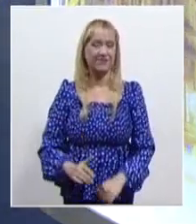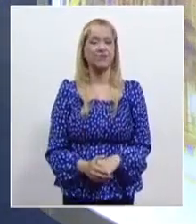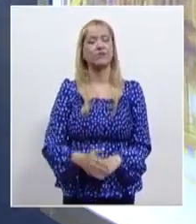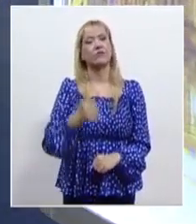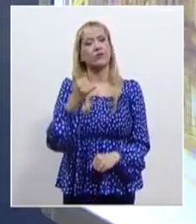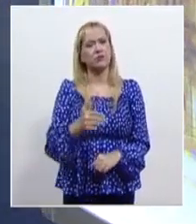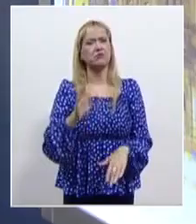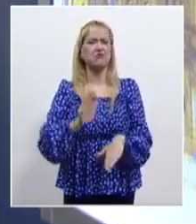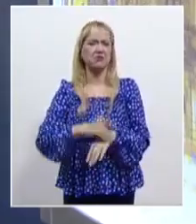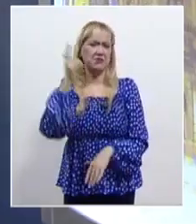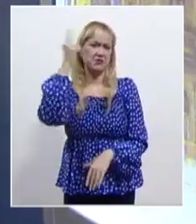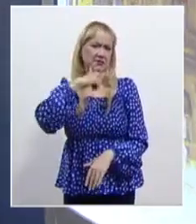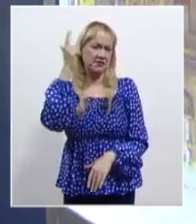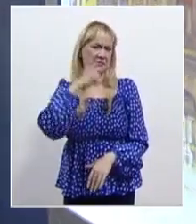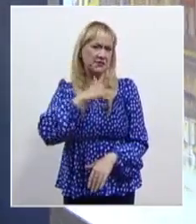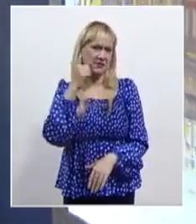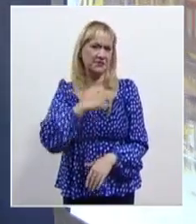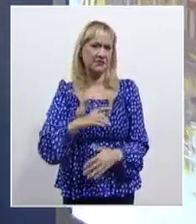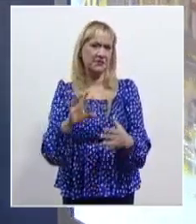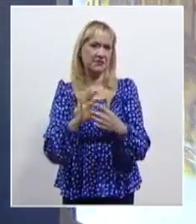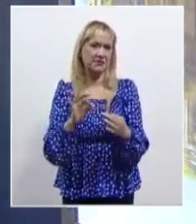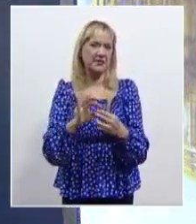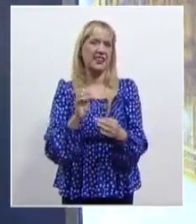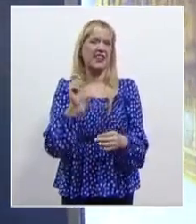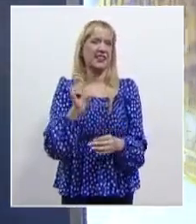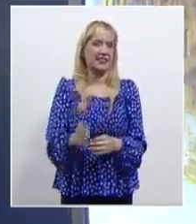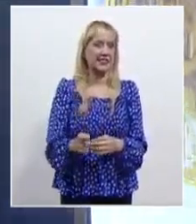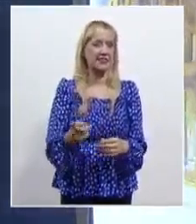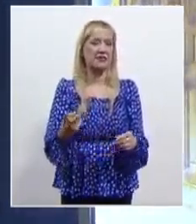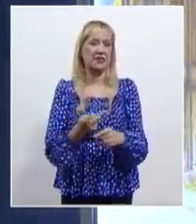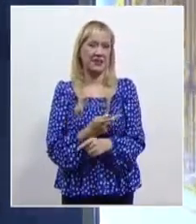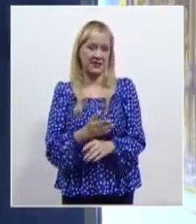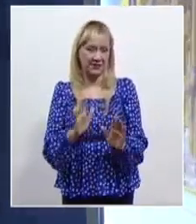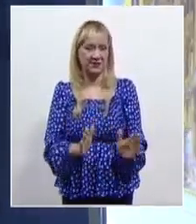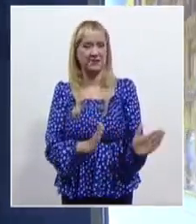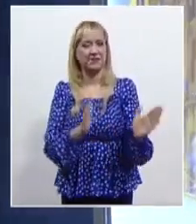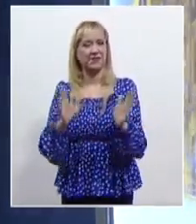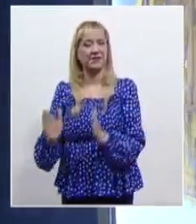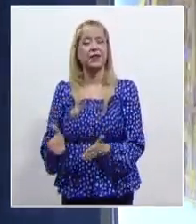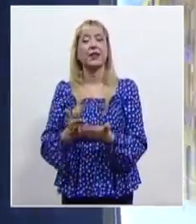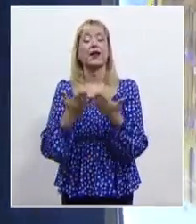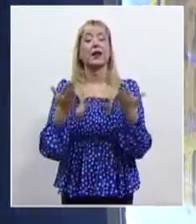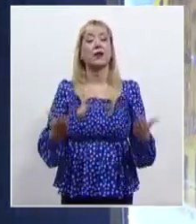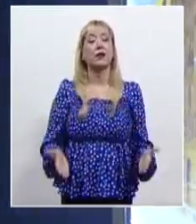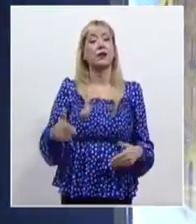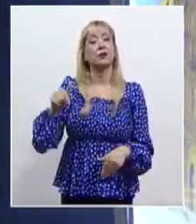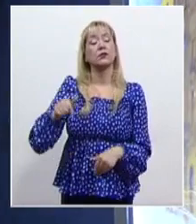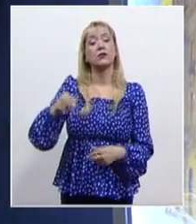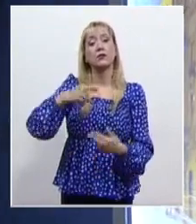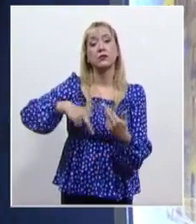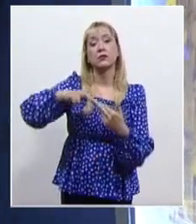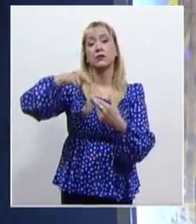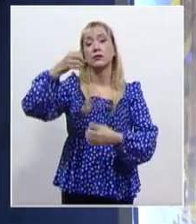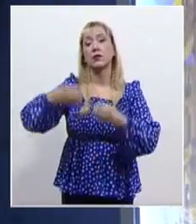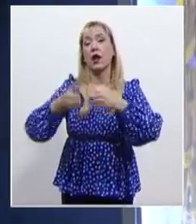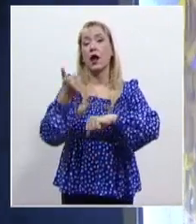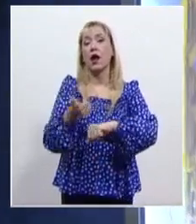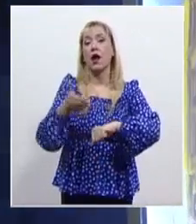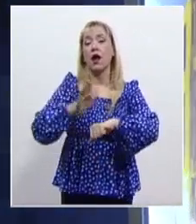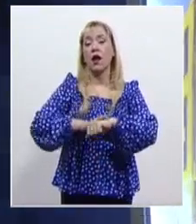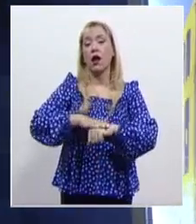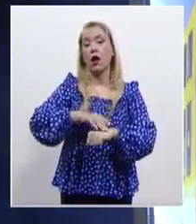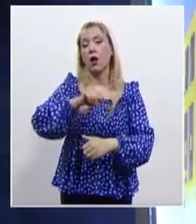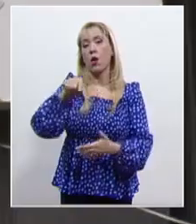supuesto, los detalles de este acto en nuestro noticiario nocturno. Seguimos con la información porque el Pleno Regional en materia administrativa de la